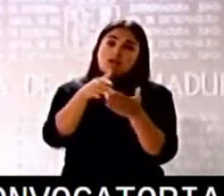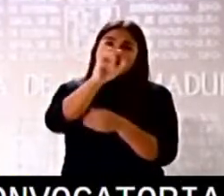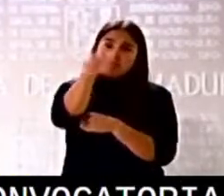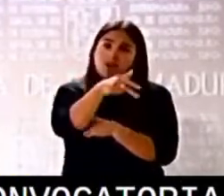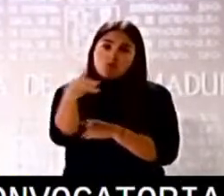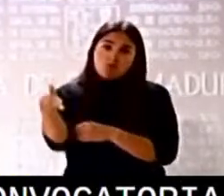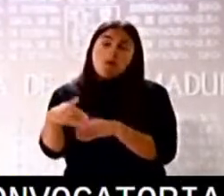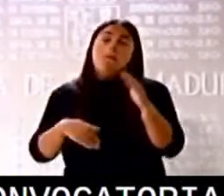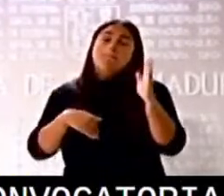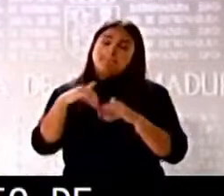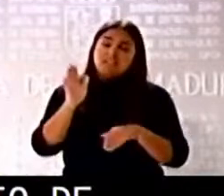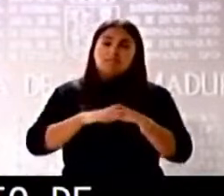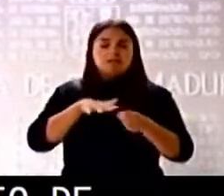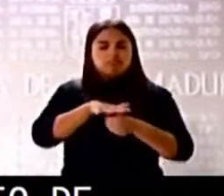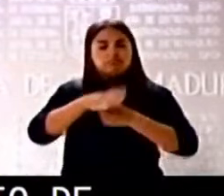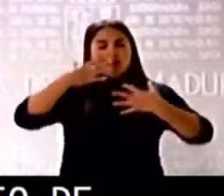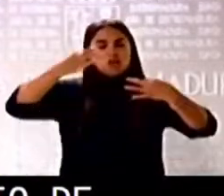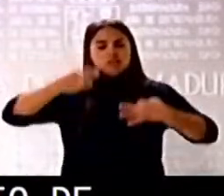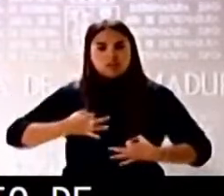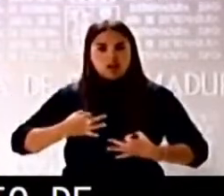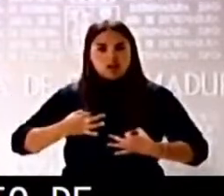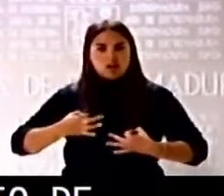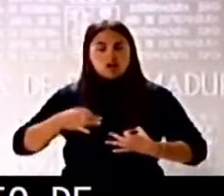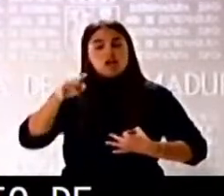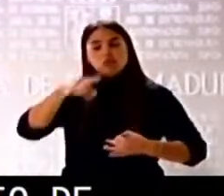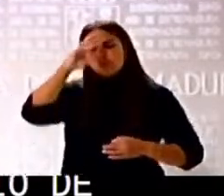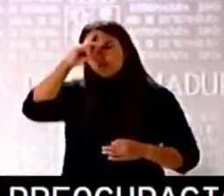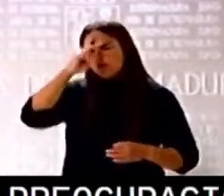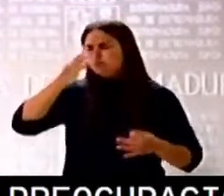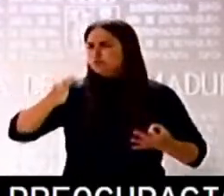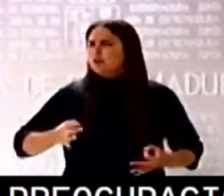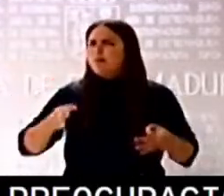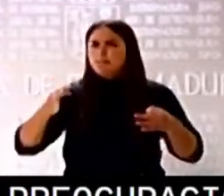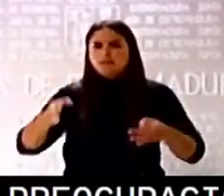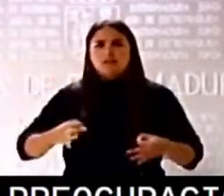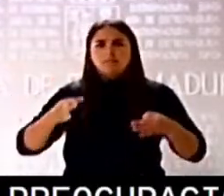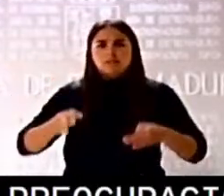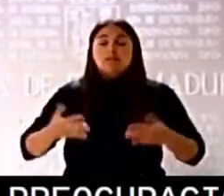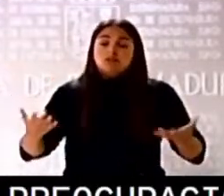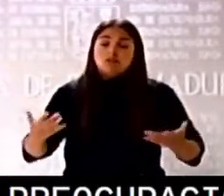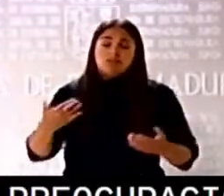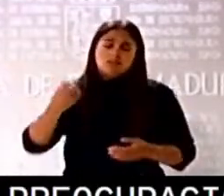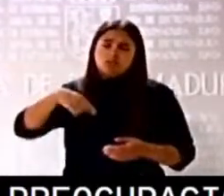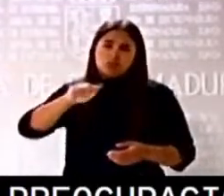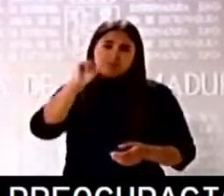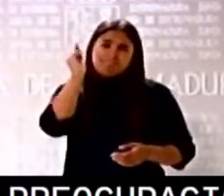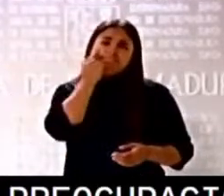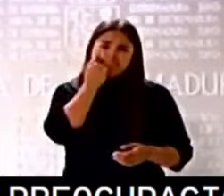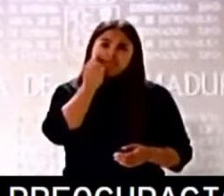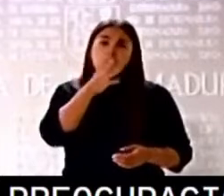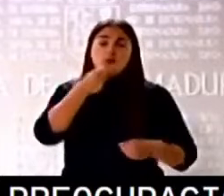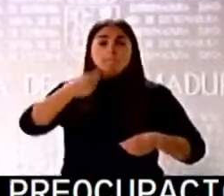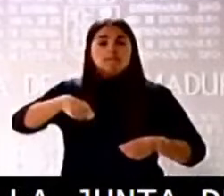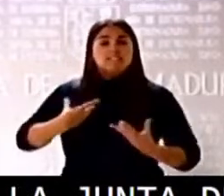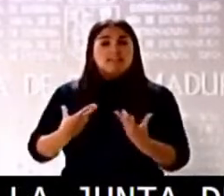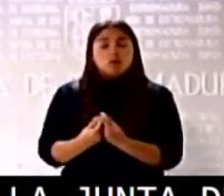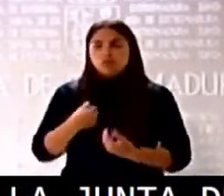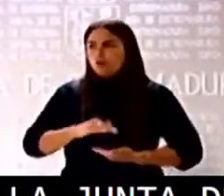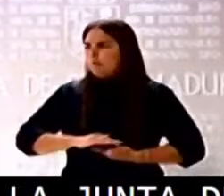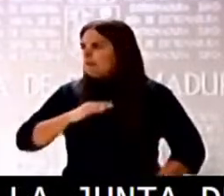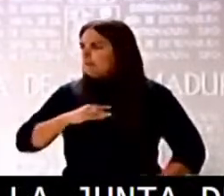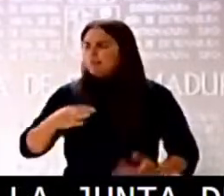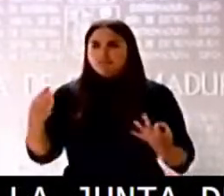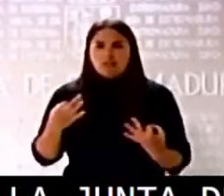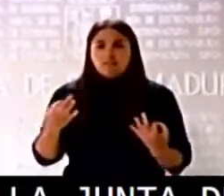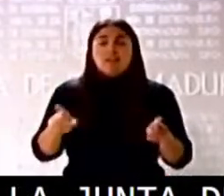de garantizar esta que viene siendo una preocupación constante y que le oyen al presidente de la Junta de ser capaces, a pesar de